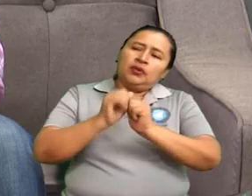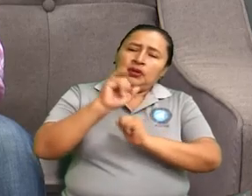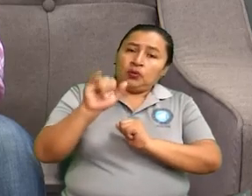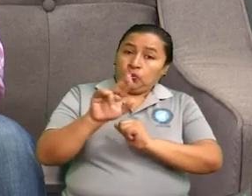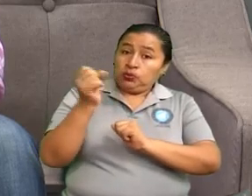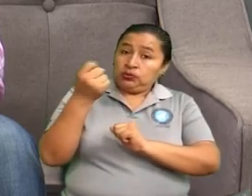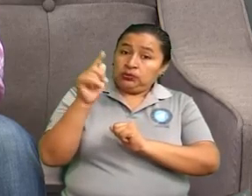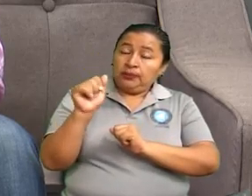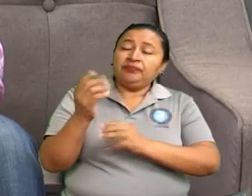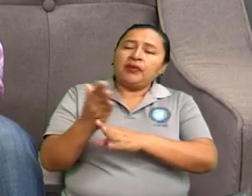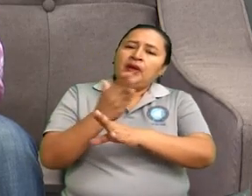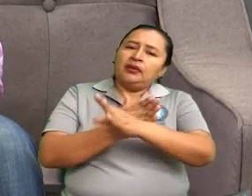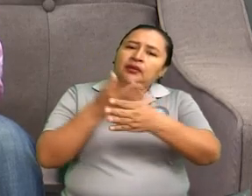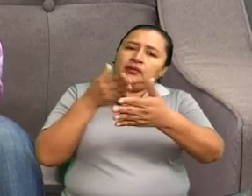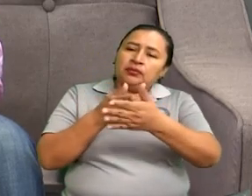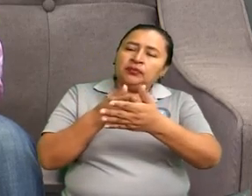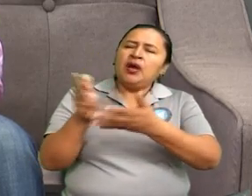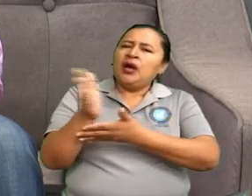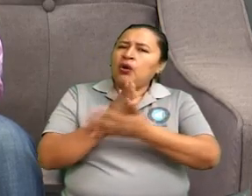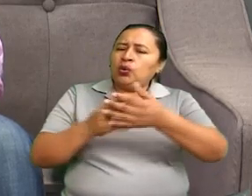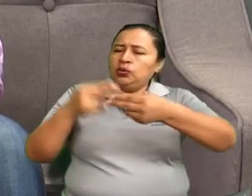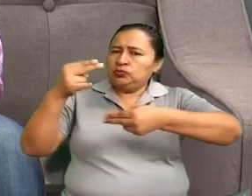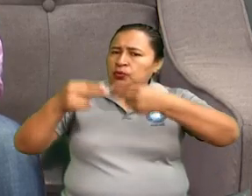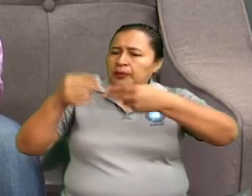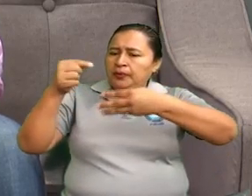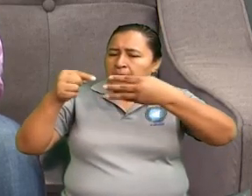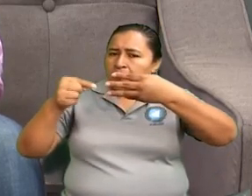pausa, algunos datos que usted nos facilitaba